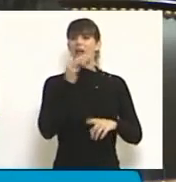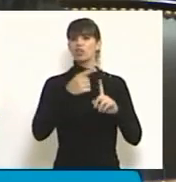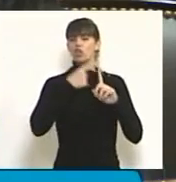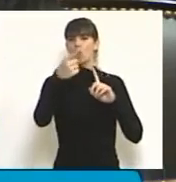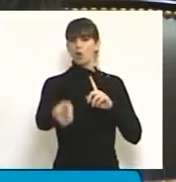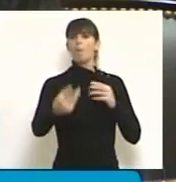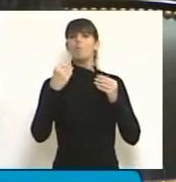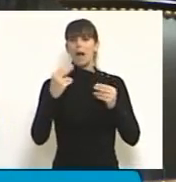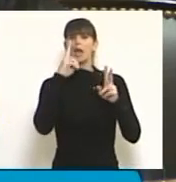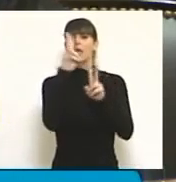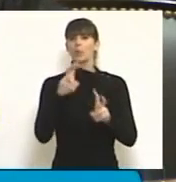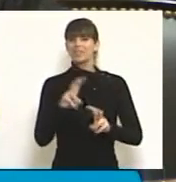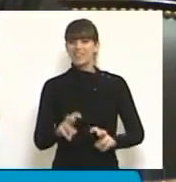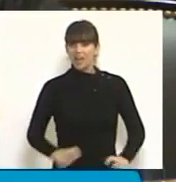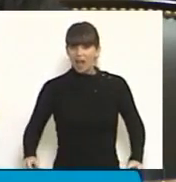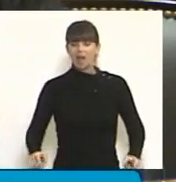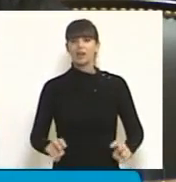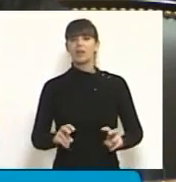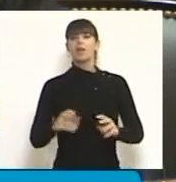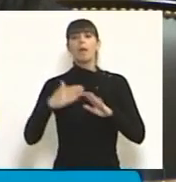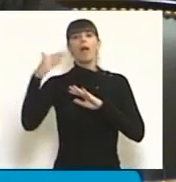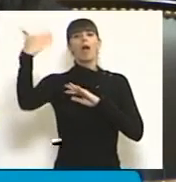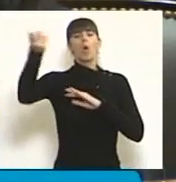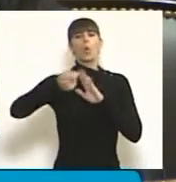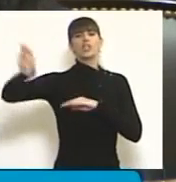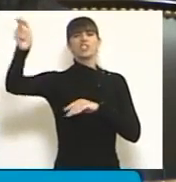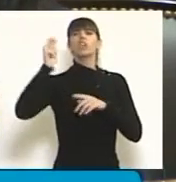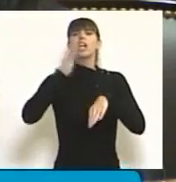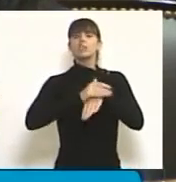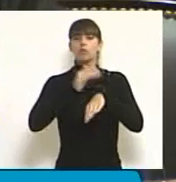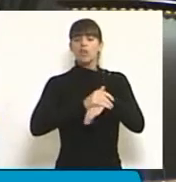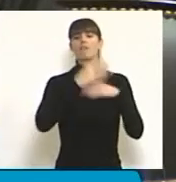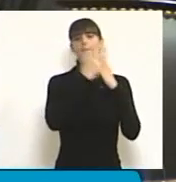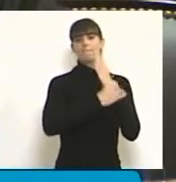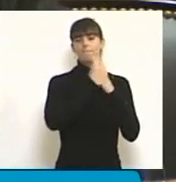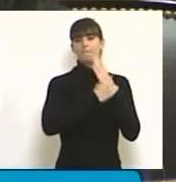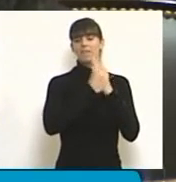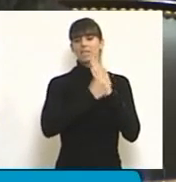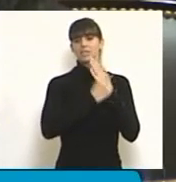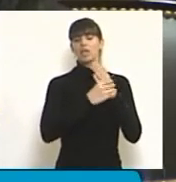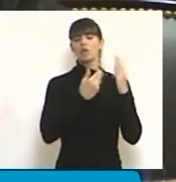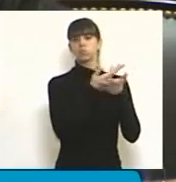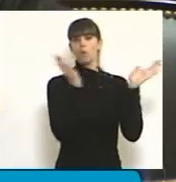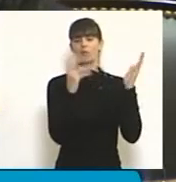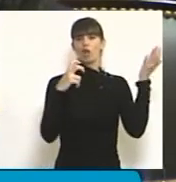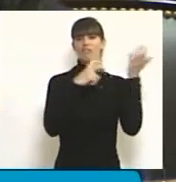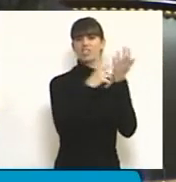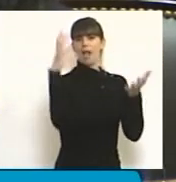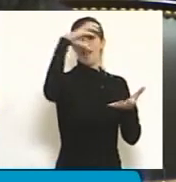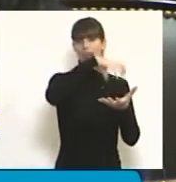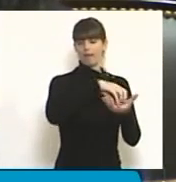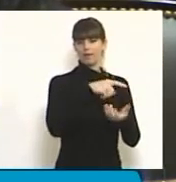duración para la investigación preparatoria a cargo del Ministerio Público Fiscal y promueve